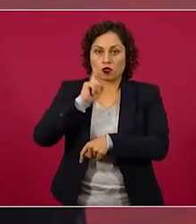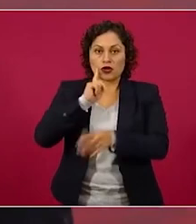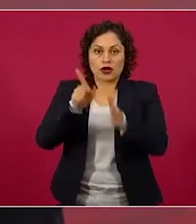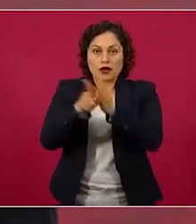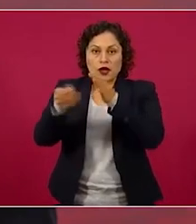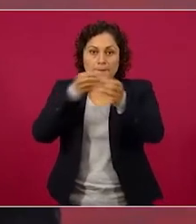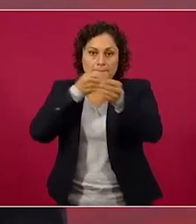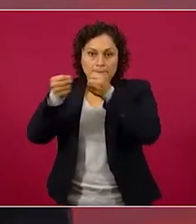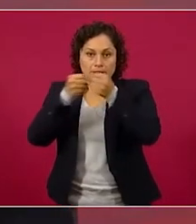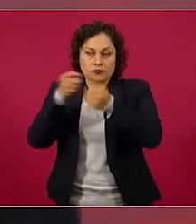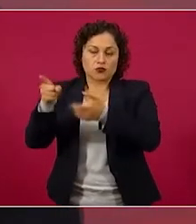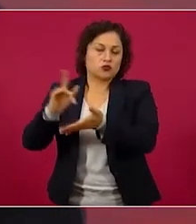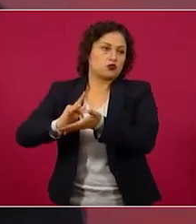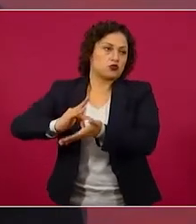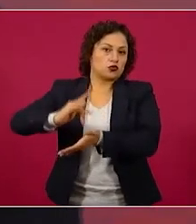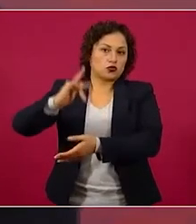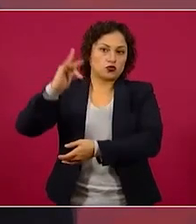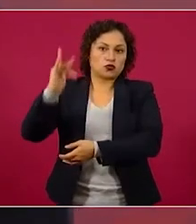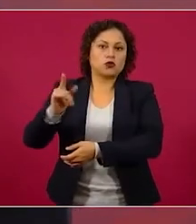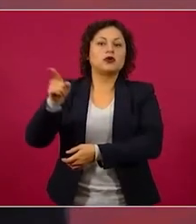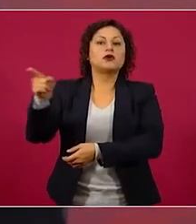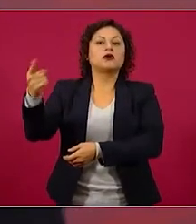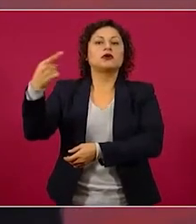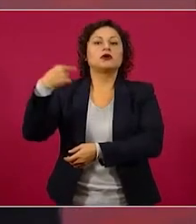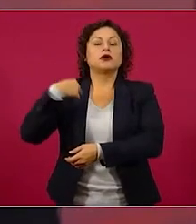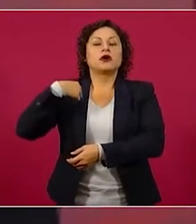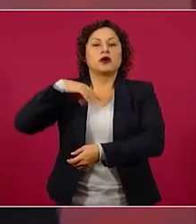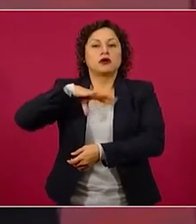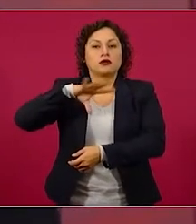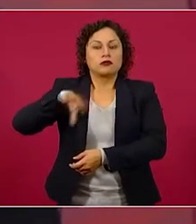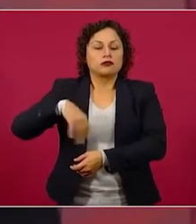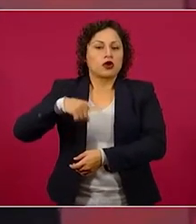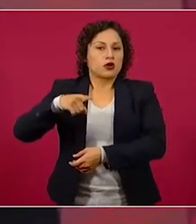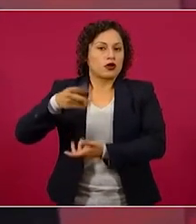que los fueron a buscar.